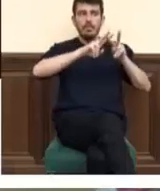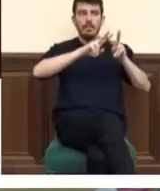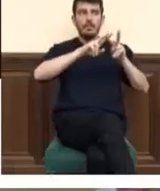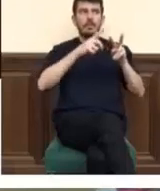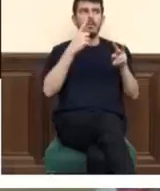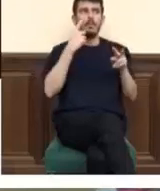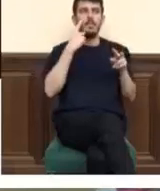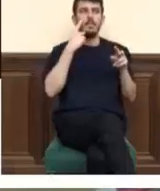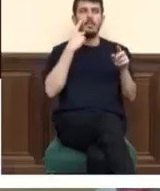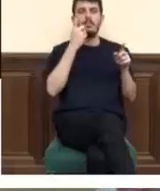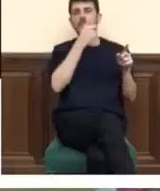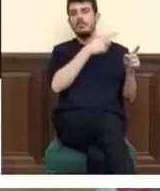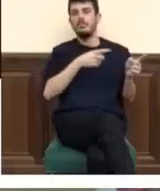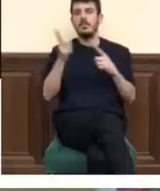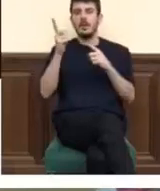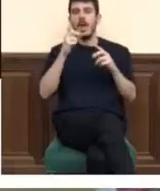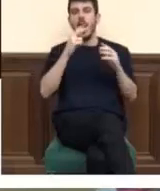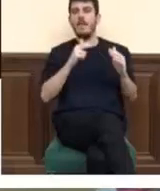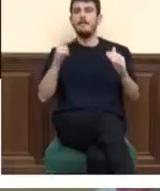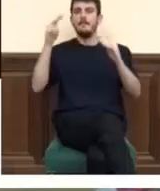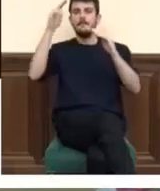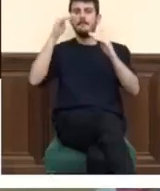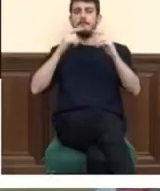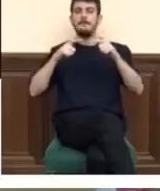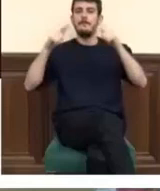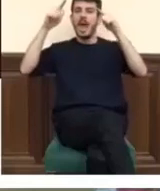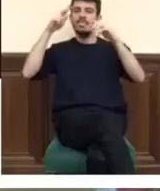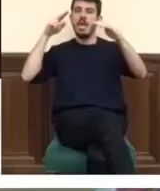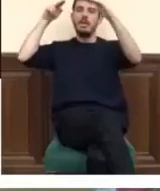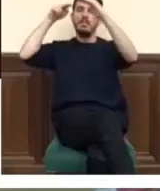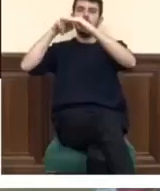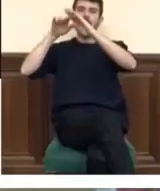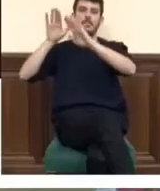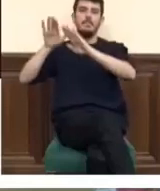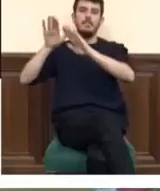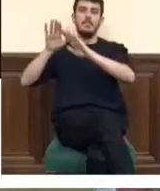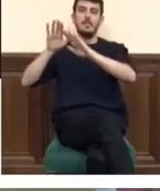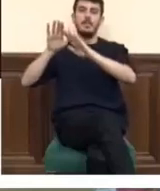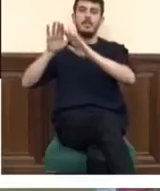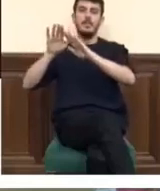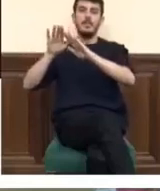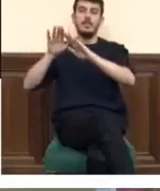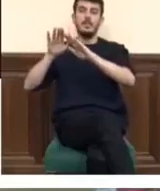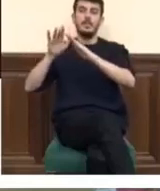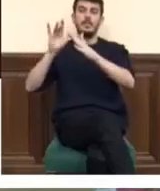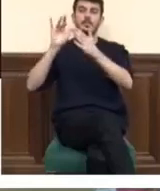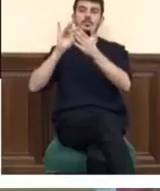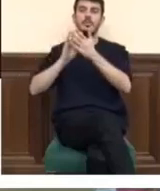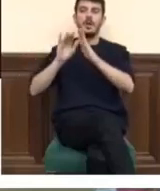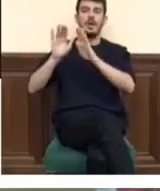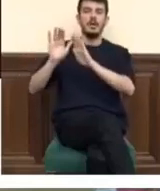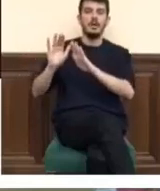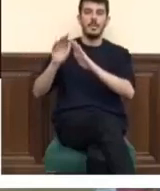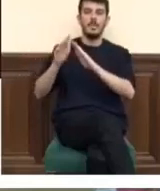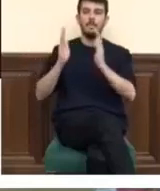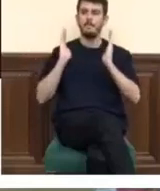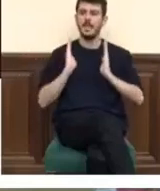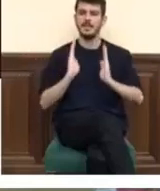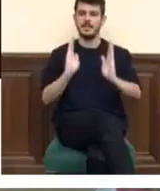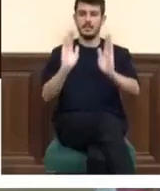ordenen el ingreso en planta y que la pongan en un pasillo